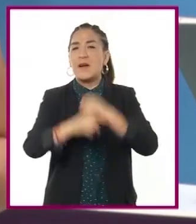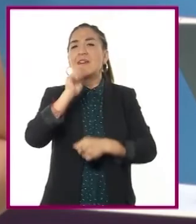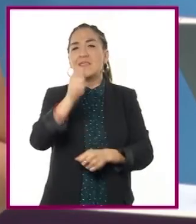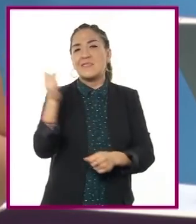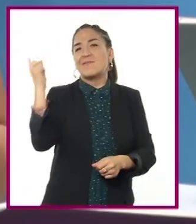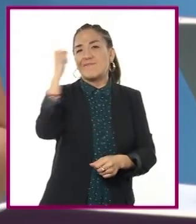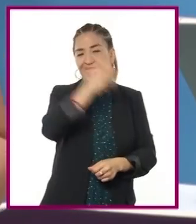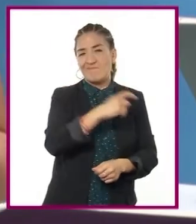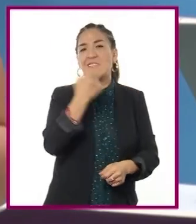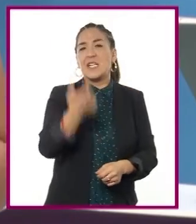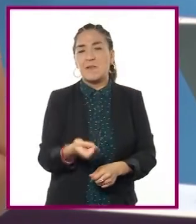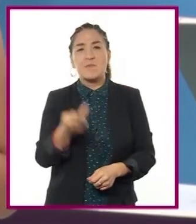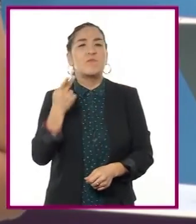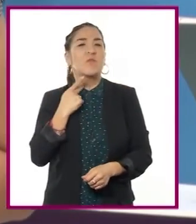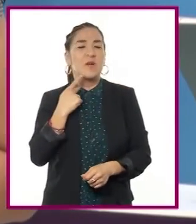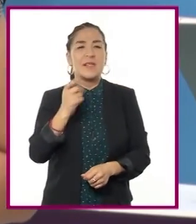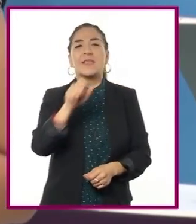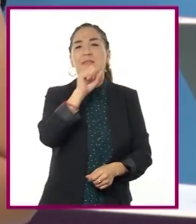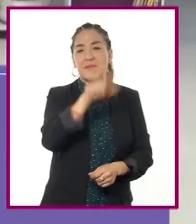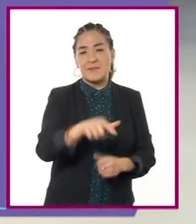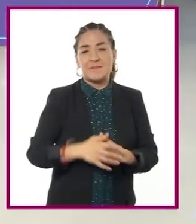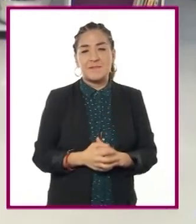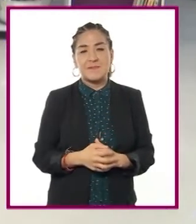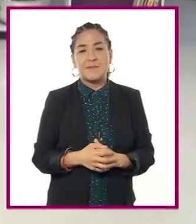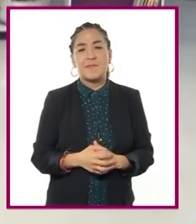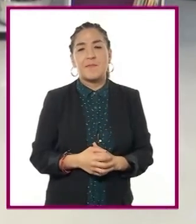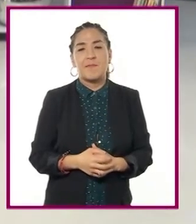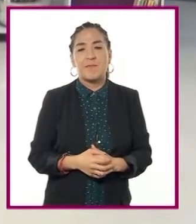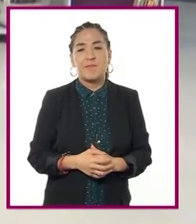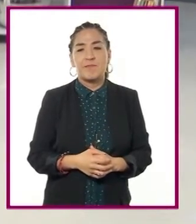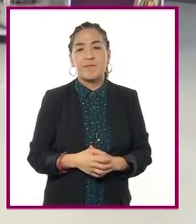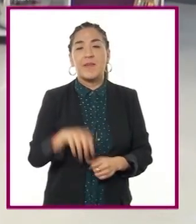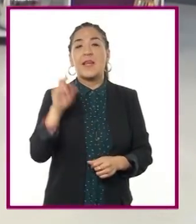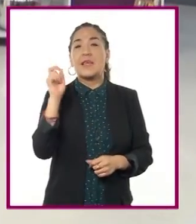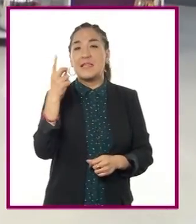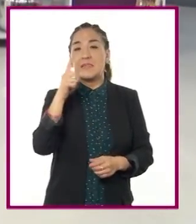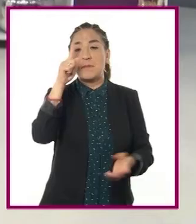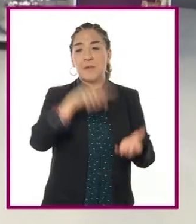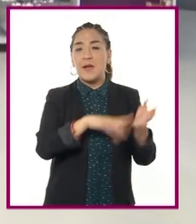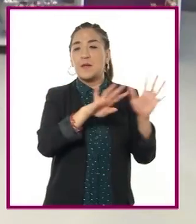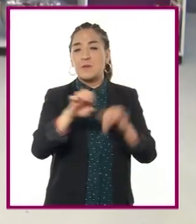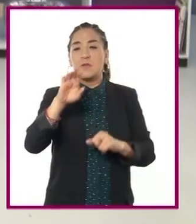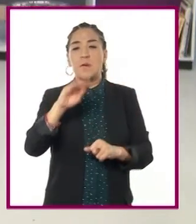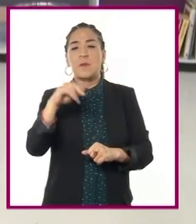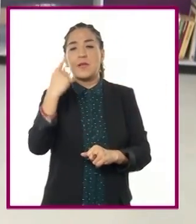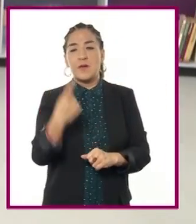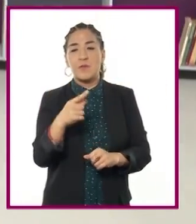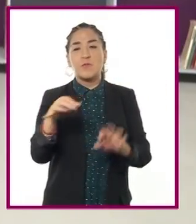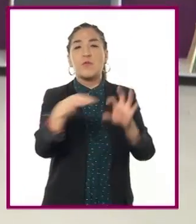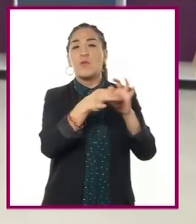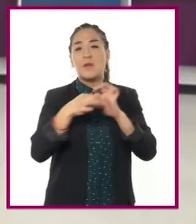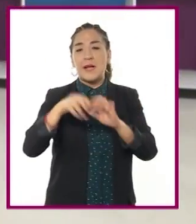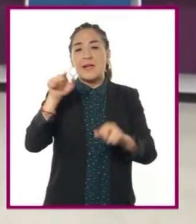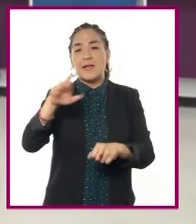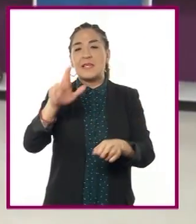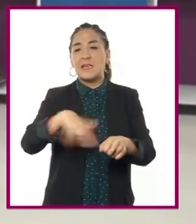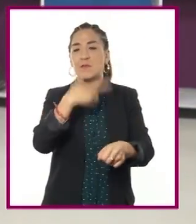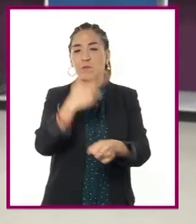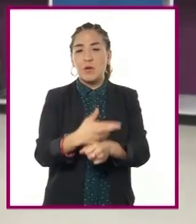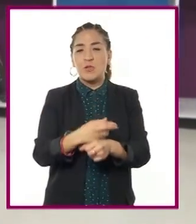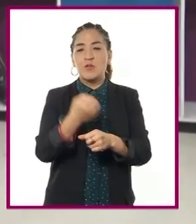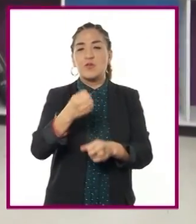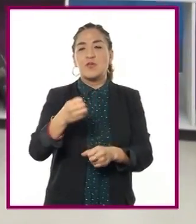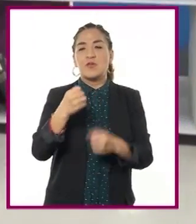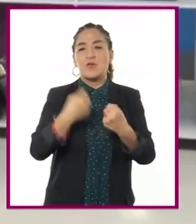crisis económicas y políticas. En diciembre de 1991, la Unión de Repúblicas